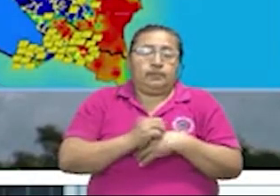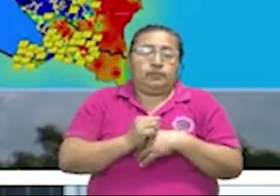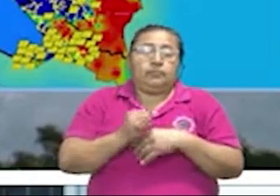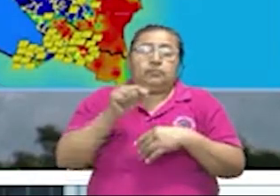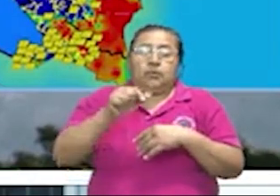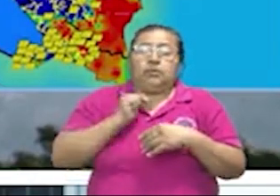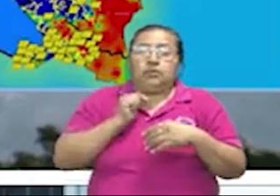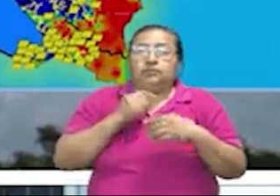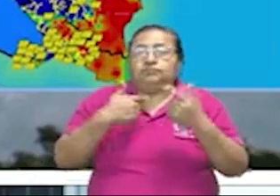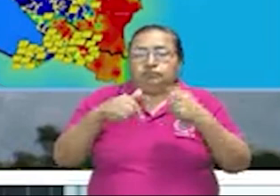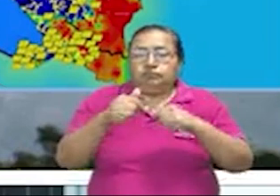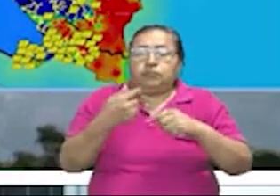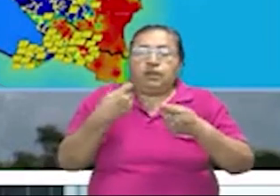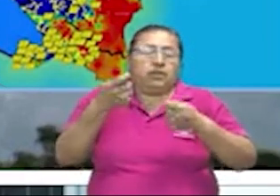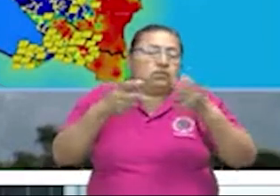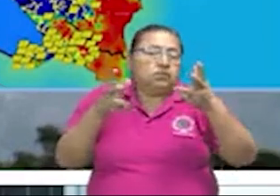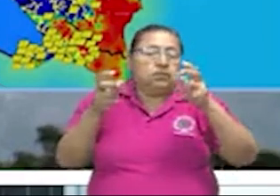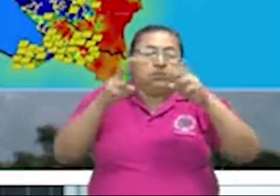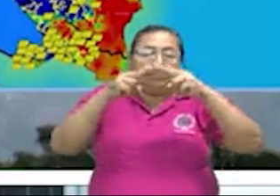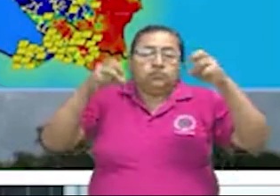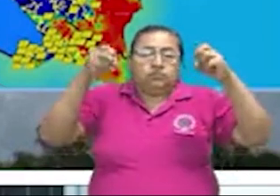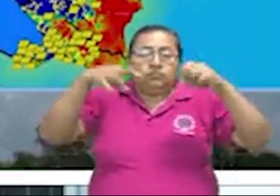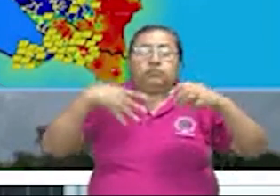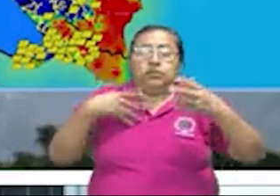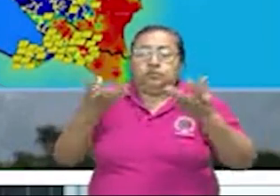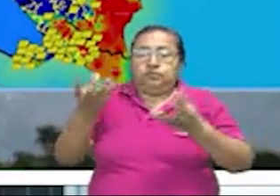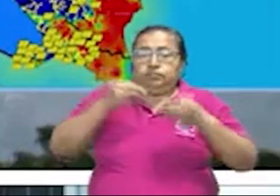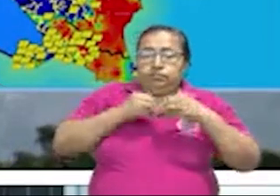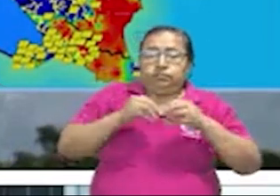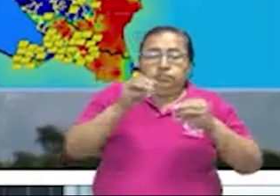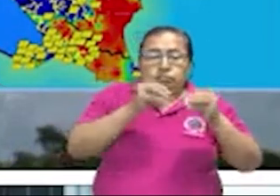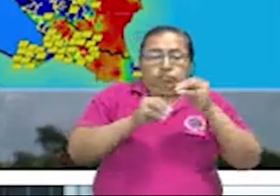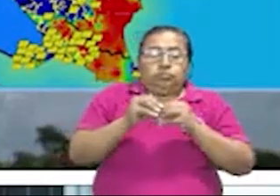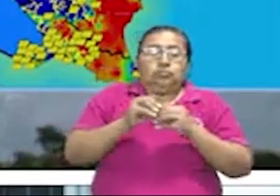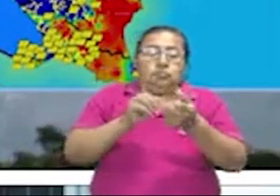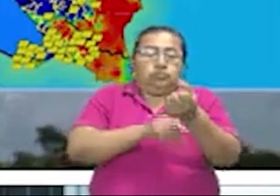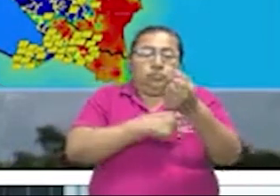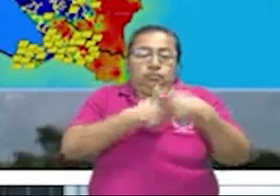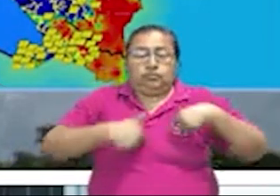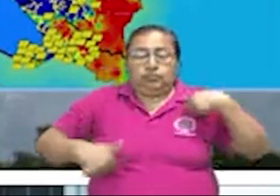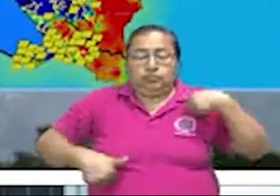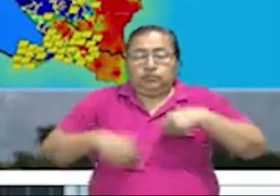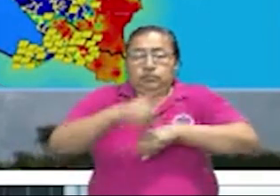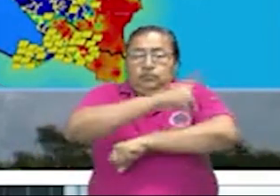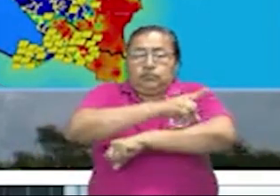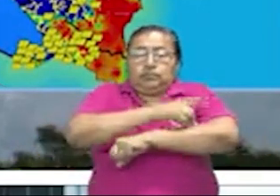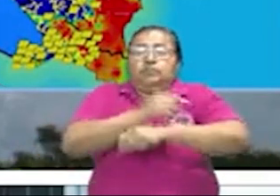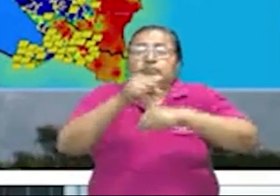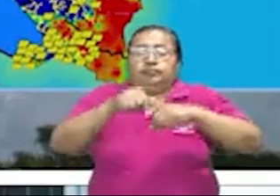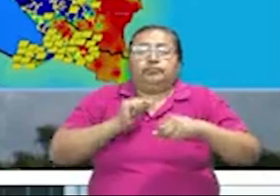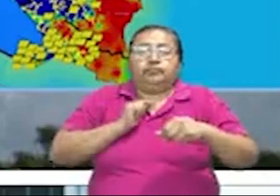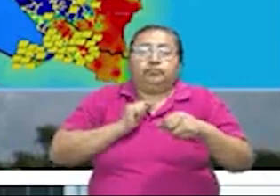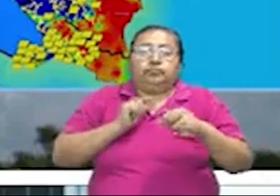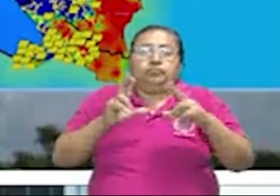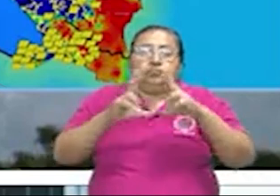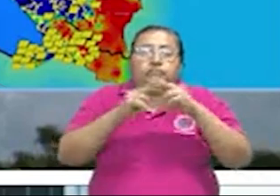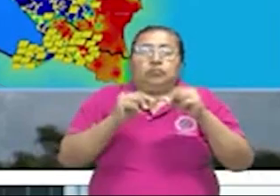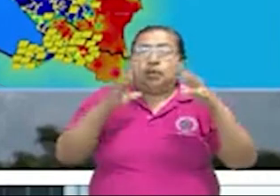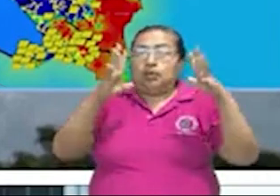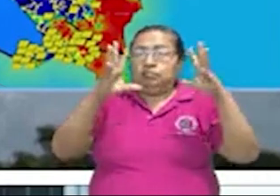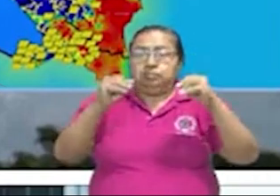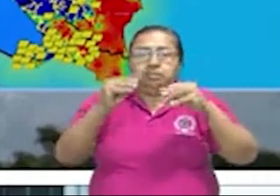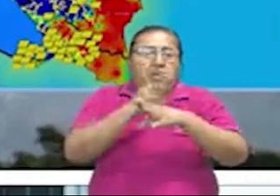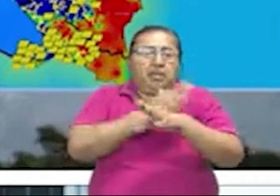Para administrarlo, como ya con nuestro gobierno, nuestro hermano presidente Daniel Ortega, estábamos el país en